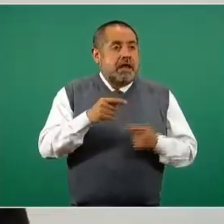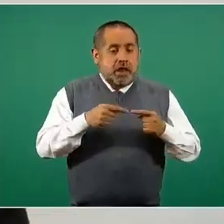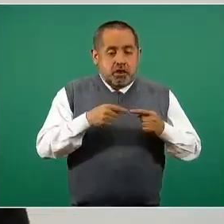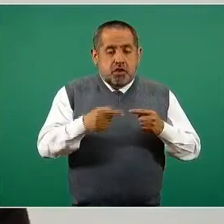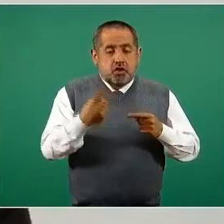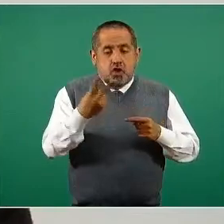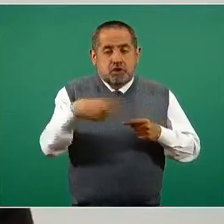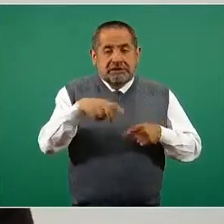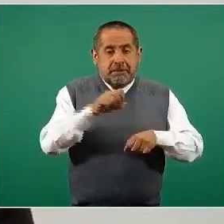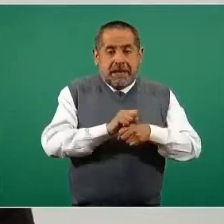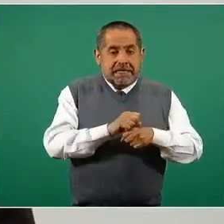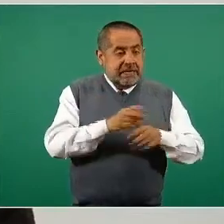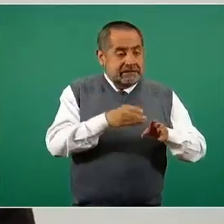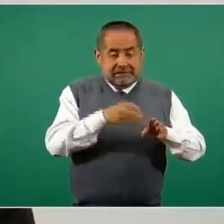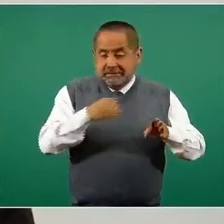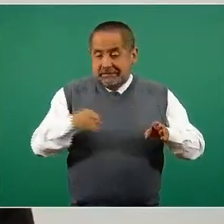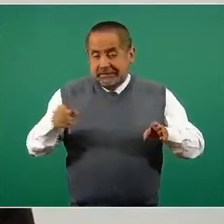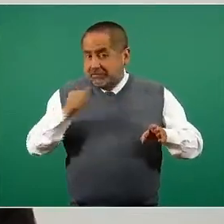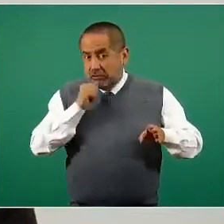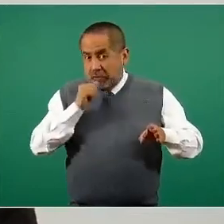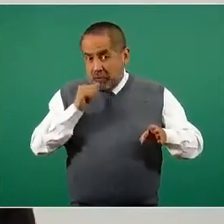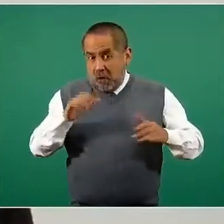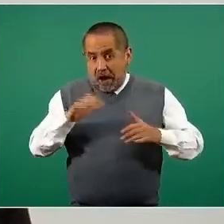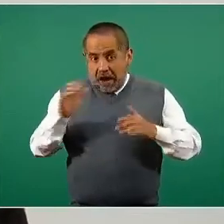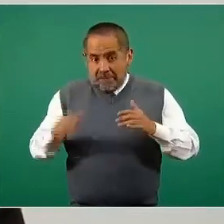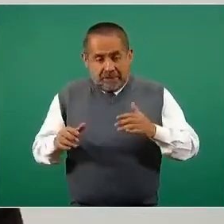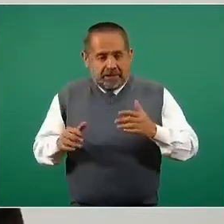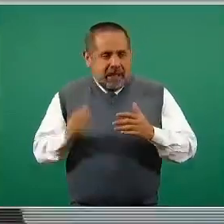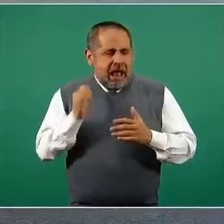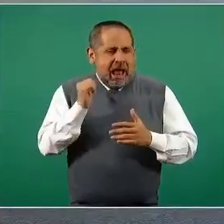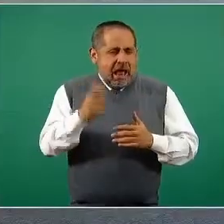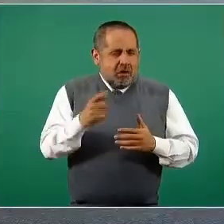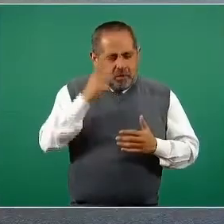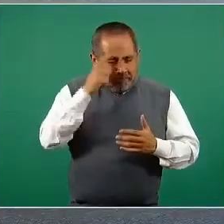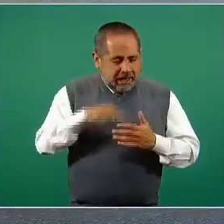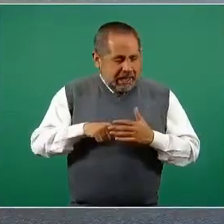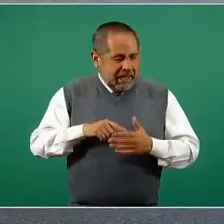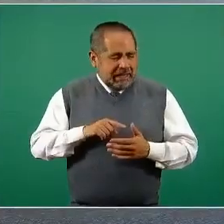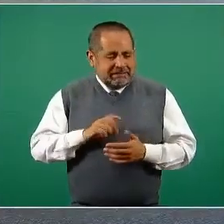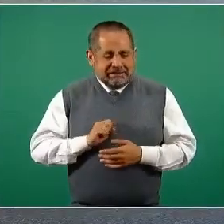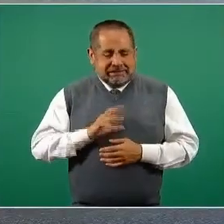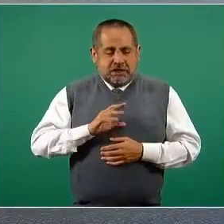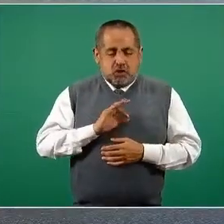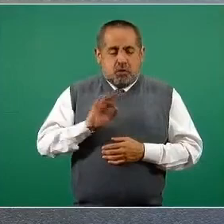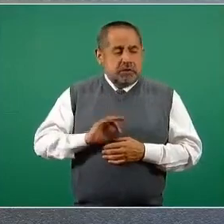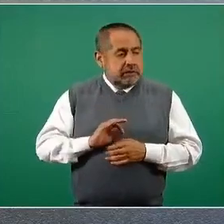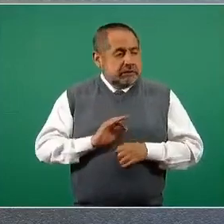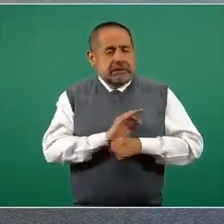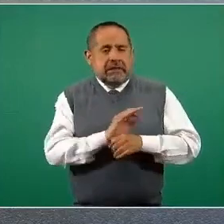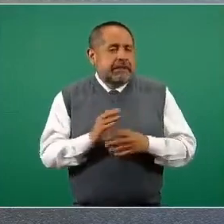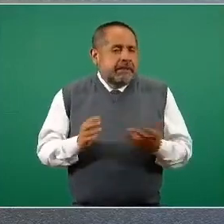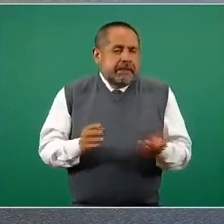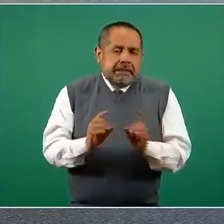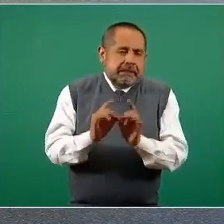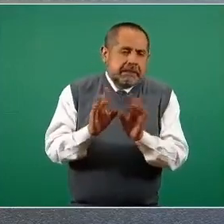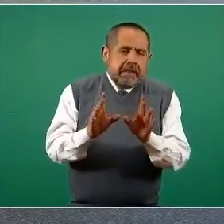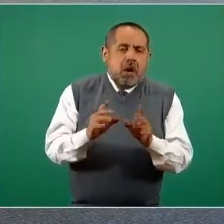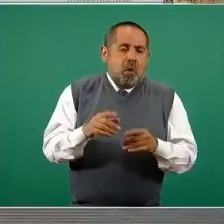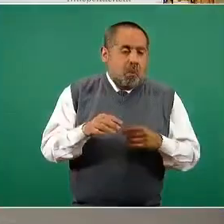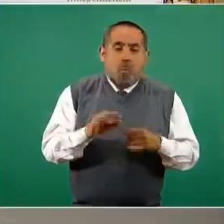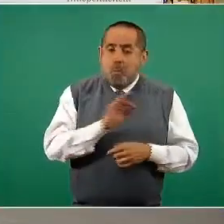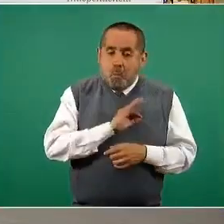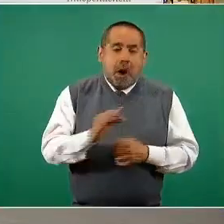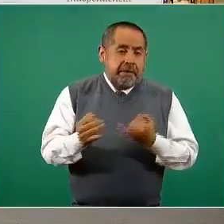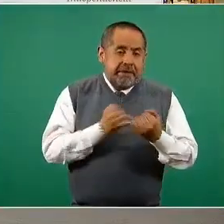2 semanas para efectos de una generación de al menos un 65-70% de efectividad, pues entonces es un tiempo en